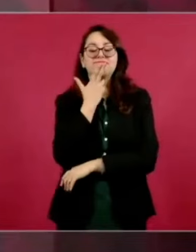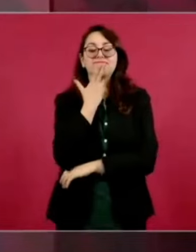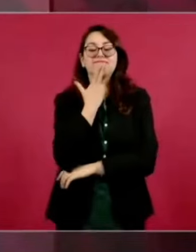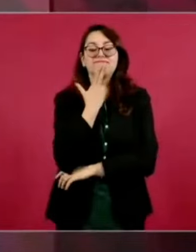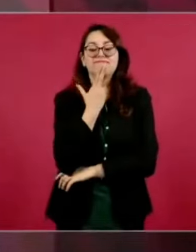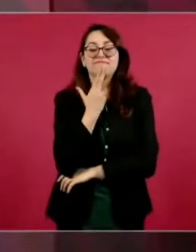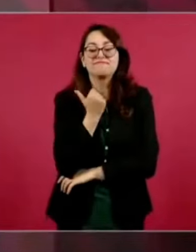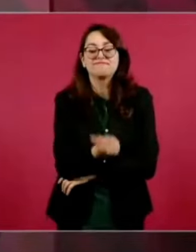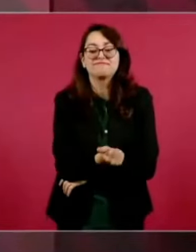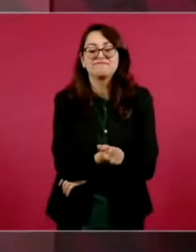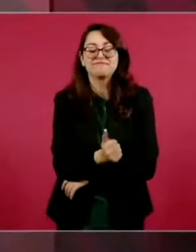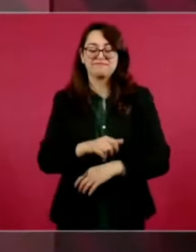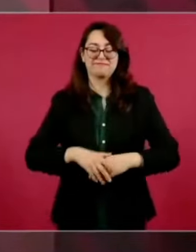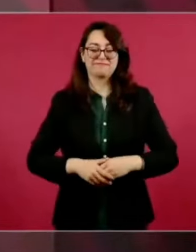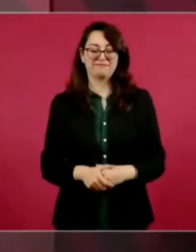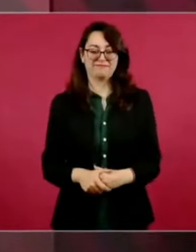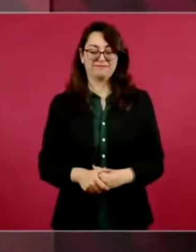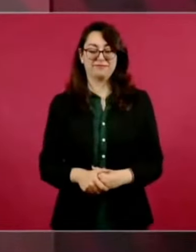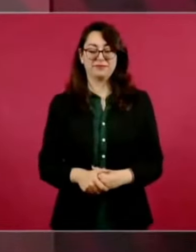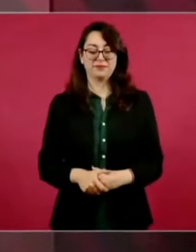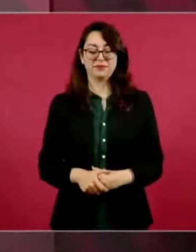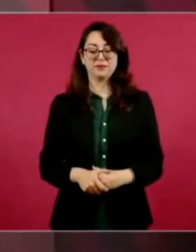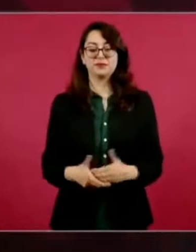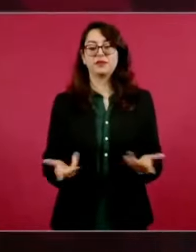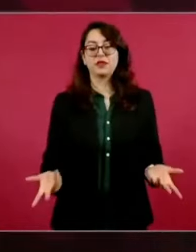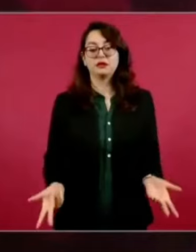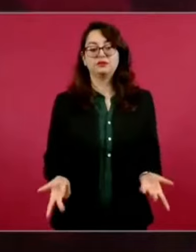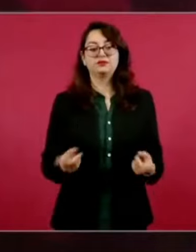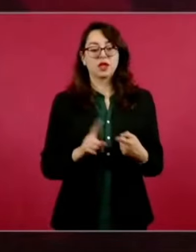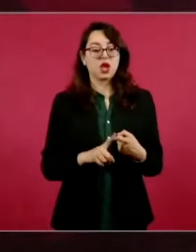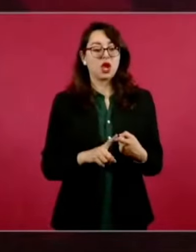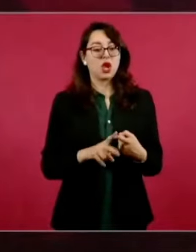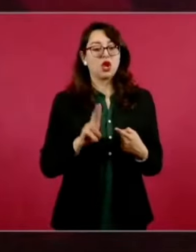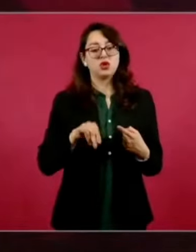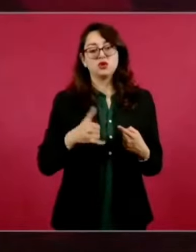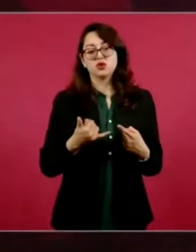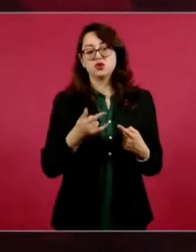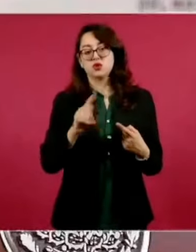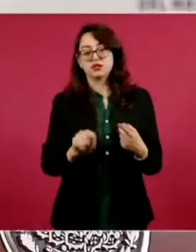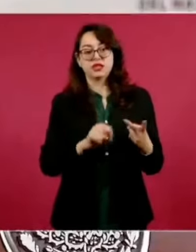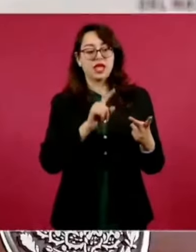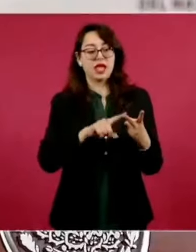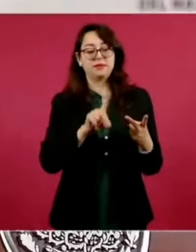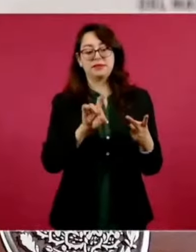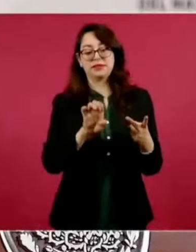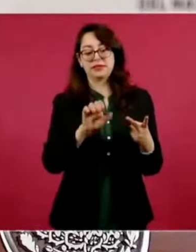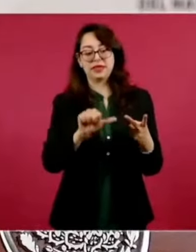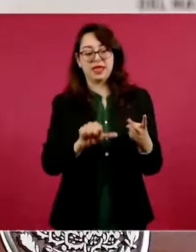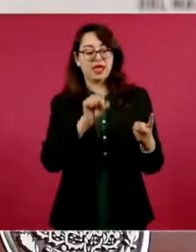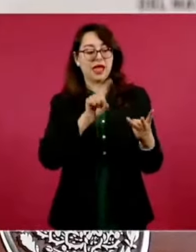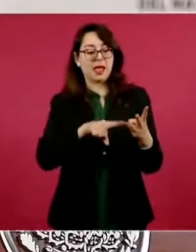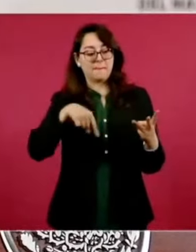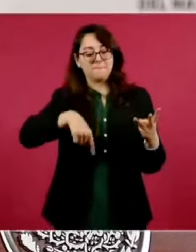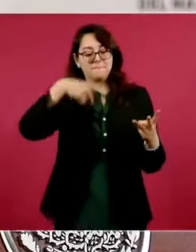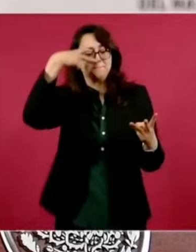Se pone de acuerdo el New York Times, la DEA, los conservadores de